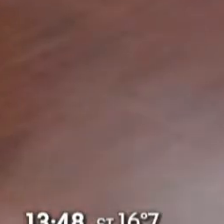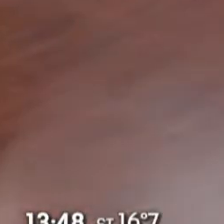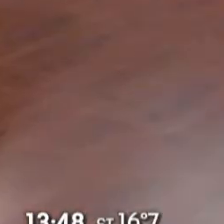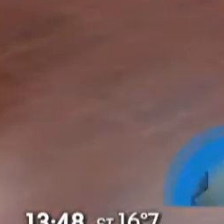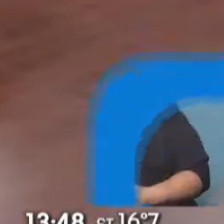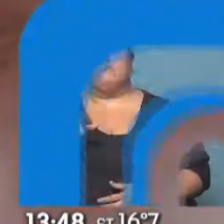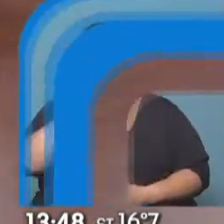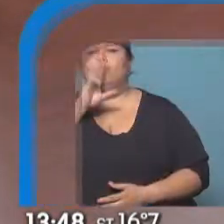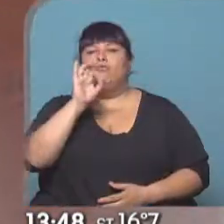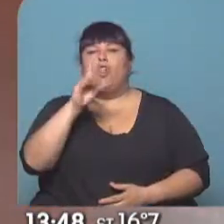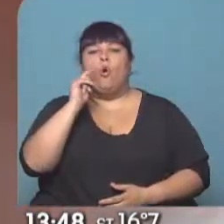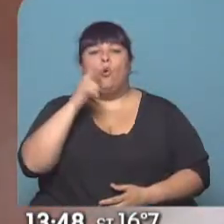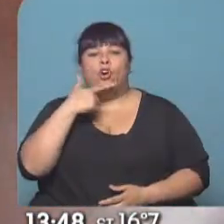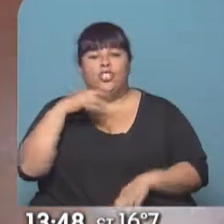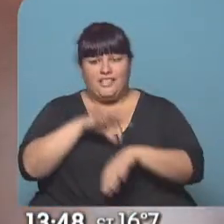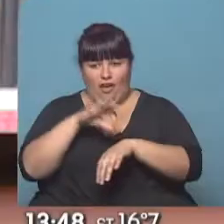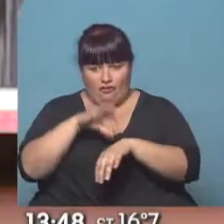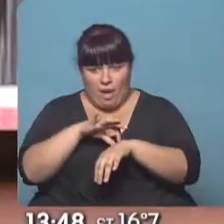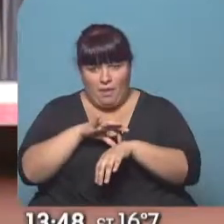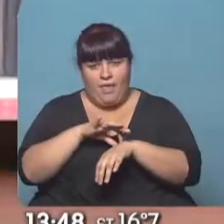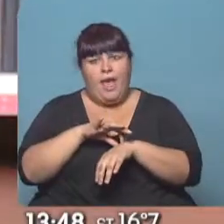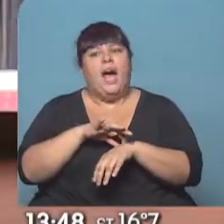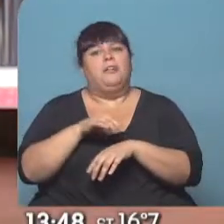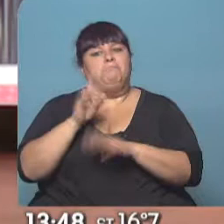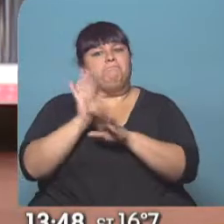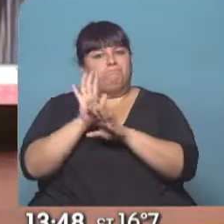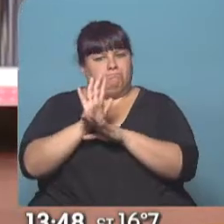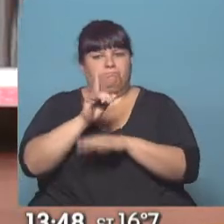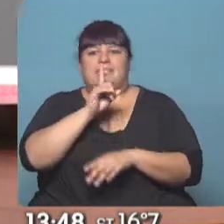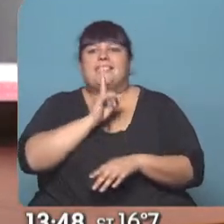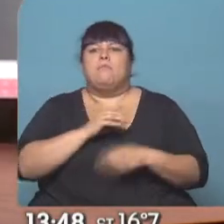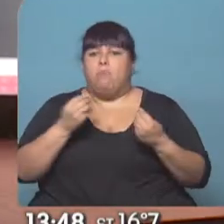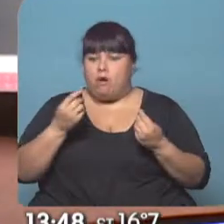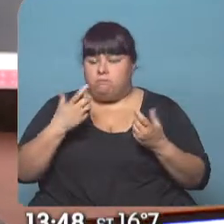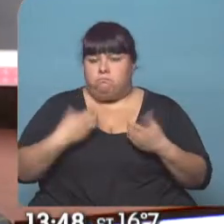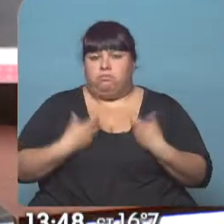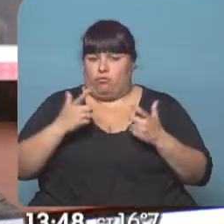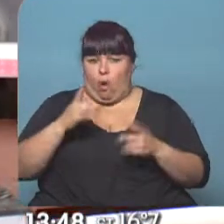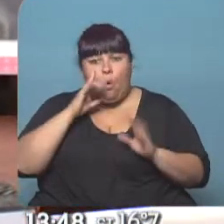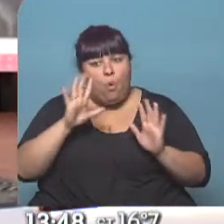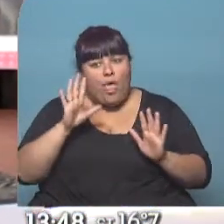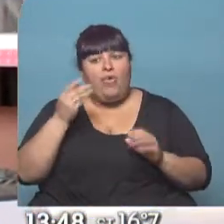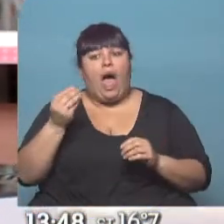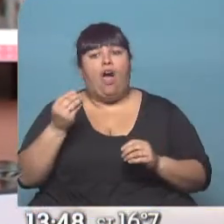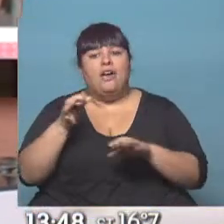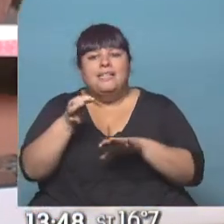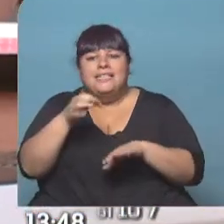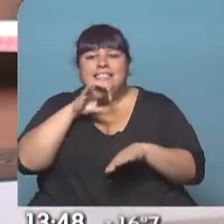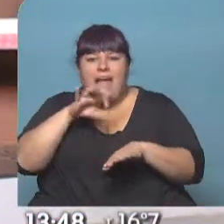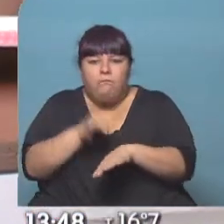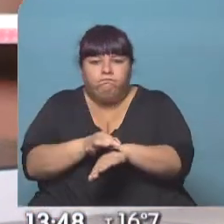la trombosis es una enfermedad muy bien llamada silenciosa y hay que tener cuidado porque se trata de un coágulo de sangre